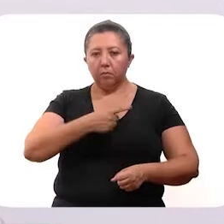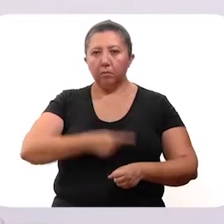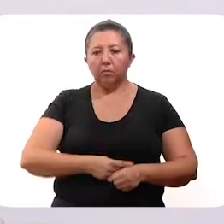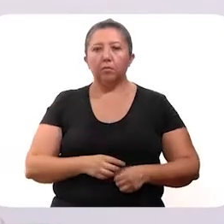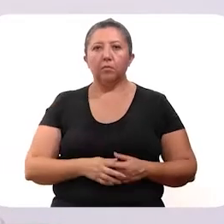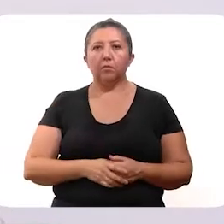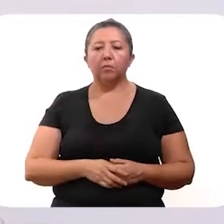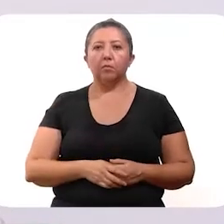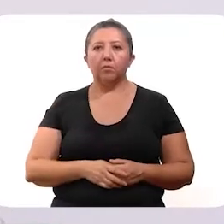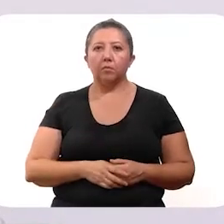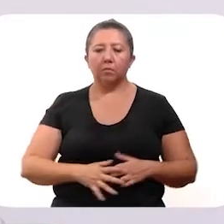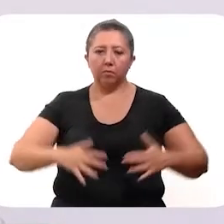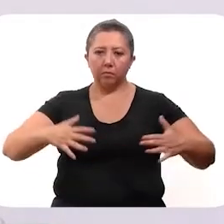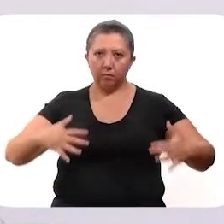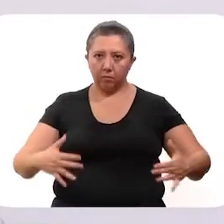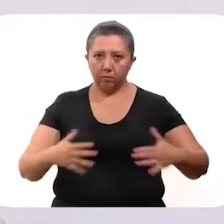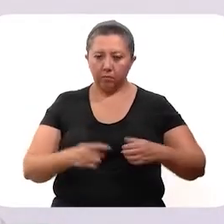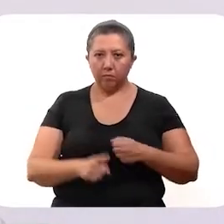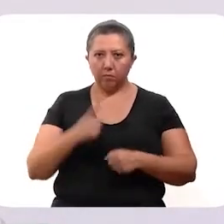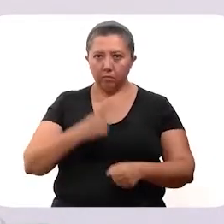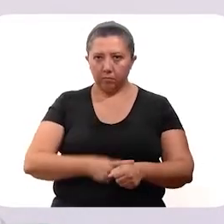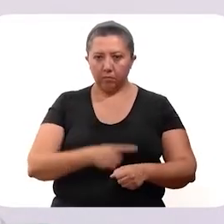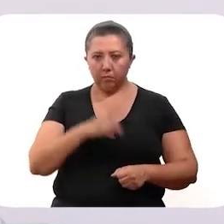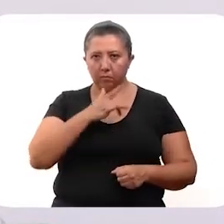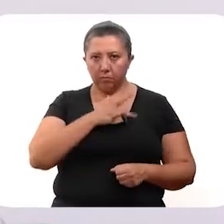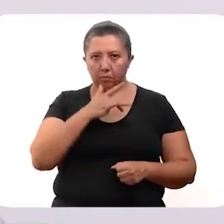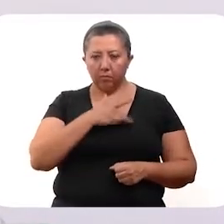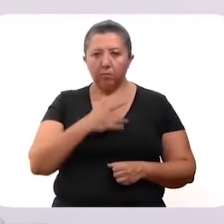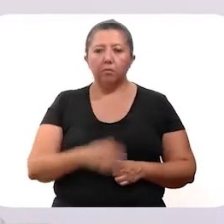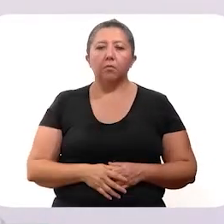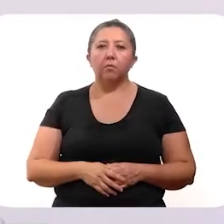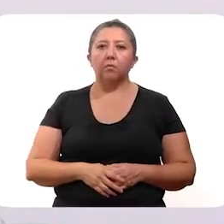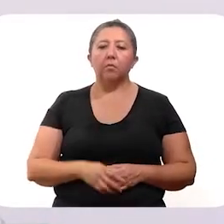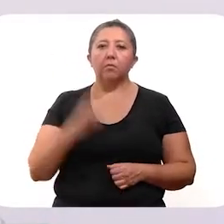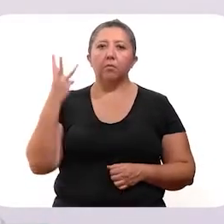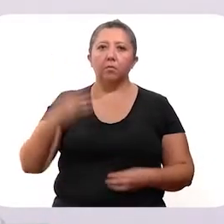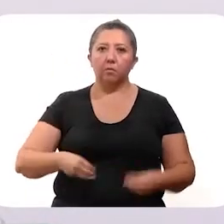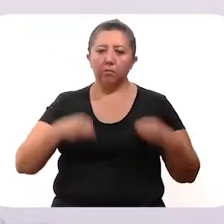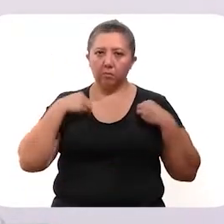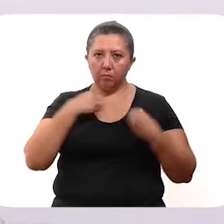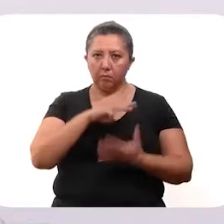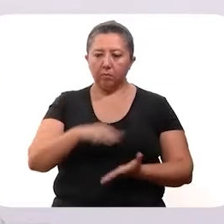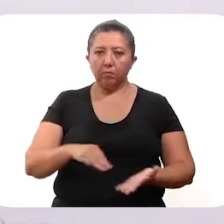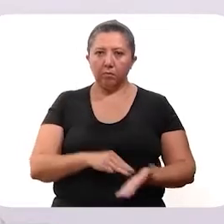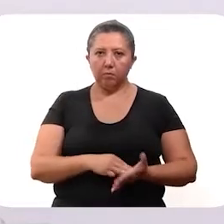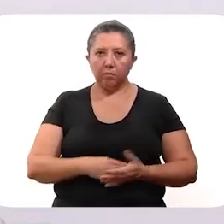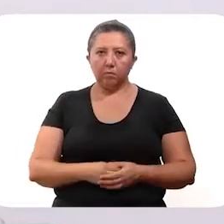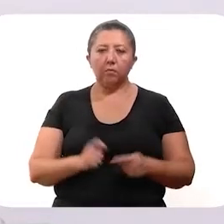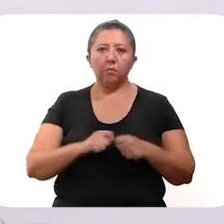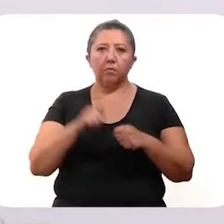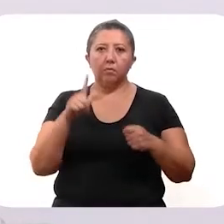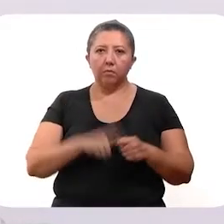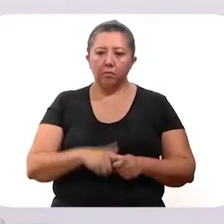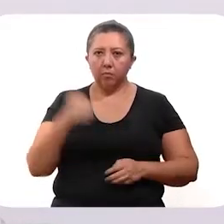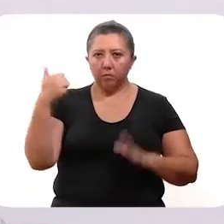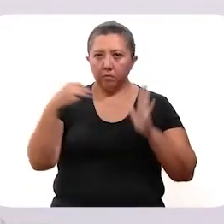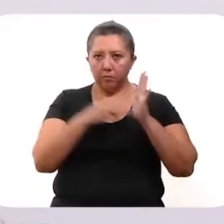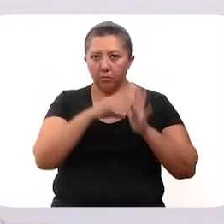hipertensión arterial, obesidad y enfermedad cardiovascular. Los 3 residían en Mérida. En total